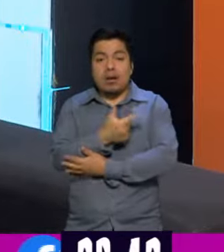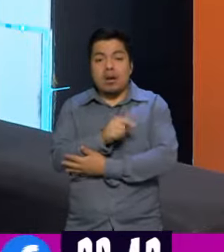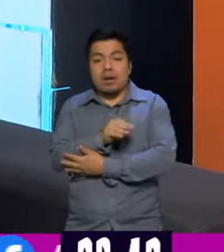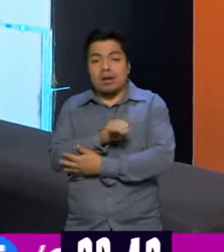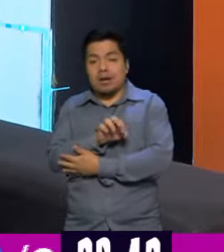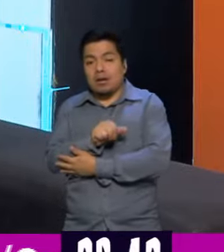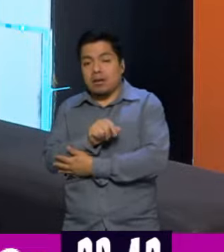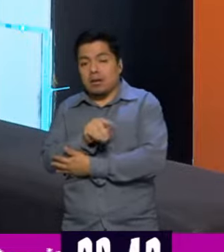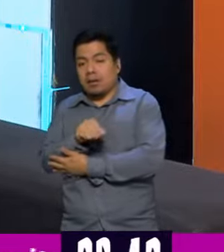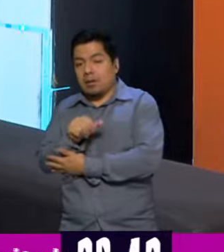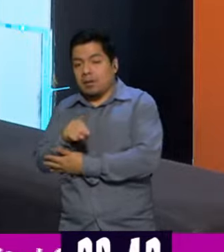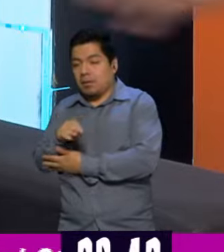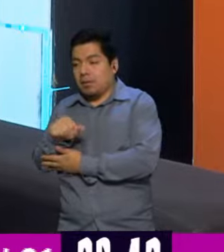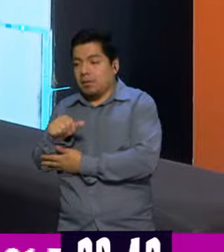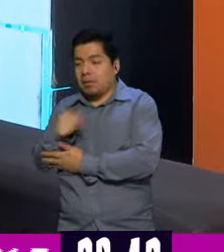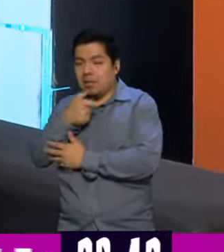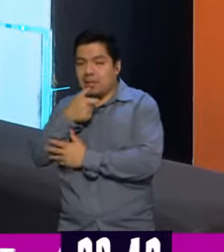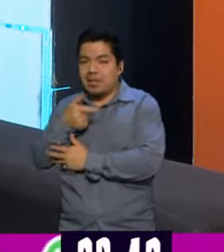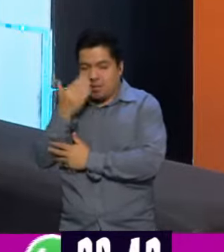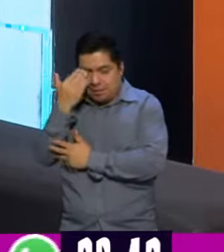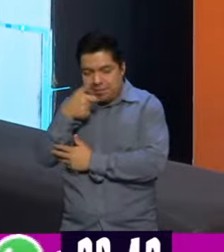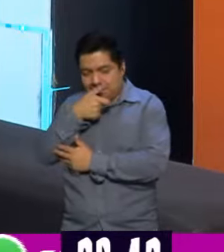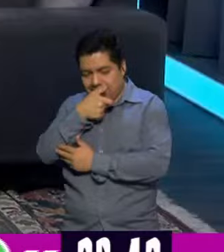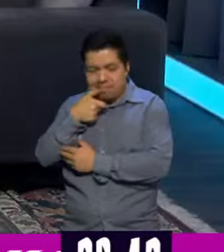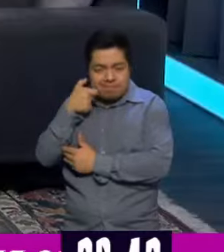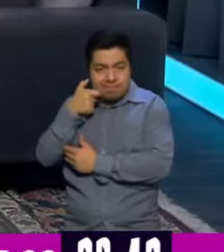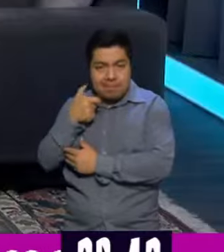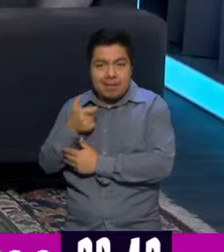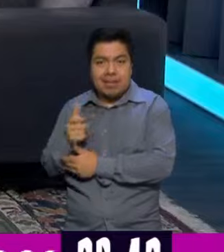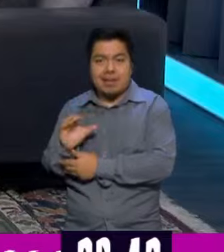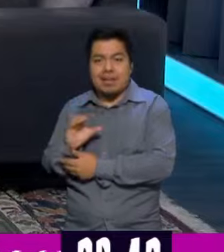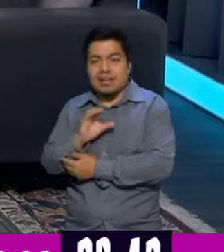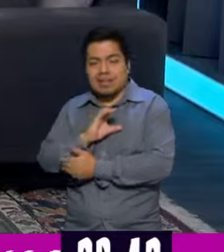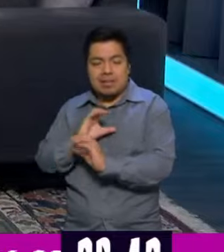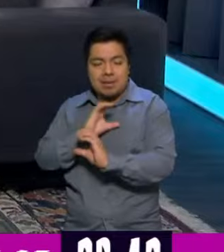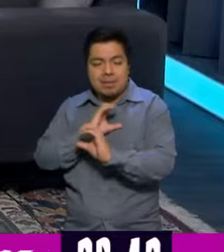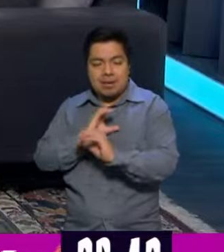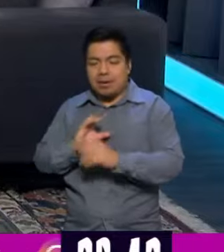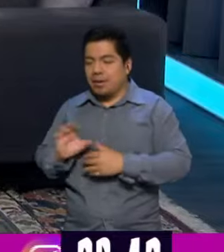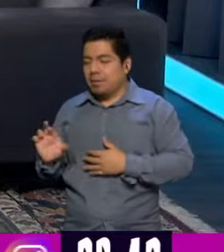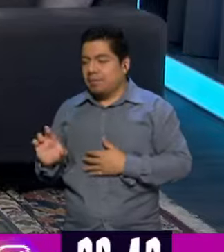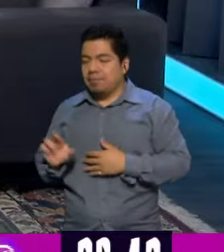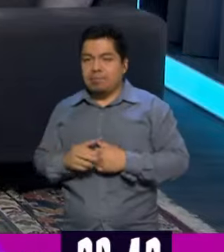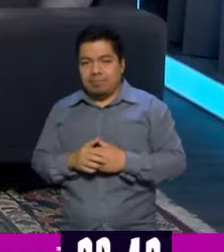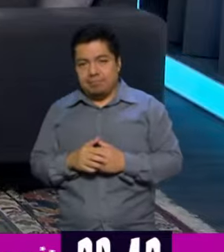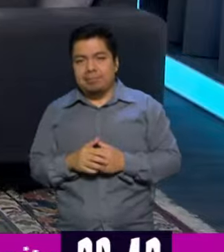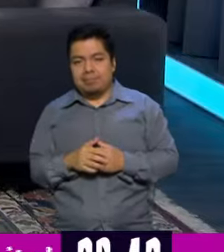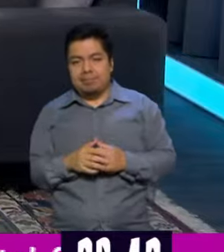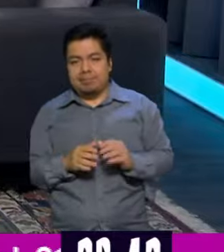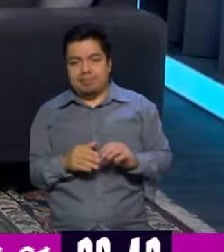Sheinbaum y Maynes. ¡Ahí está, lo supo! Sí, y conste que no es tú esto. Que no. Ahora sí.